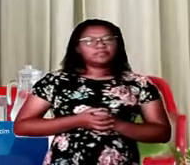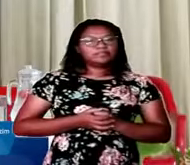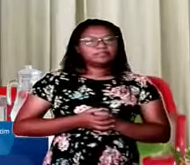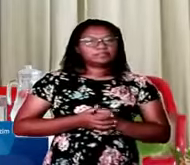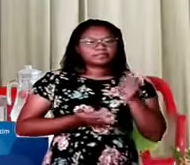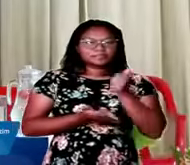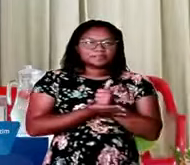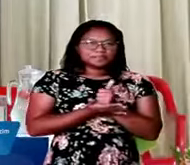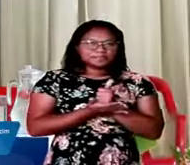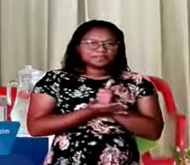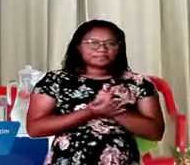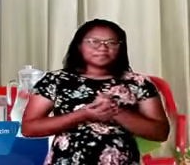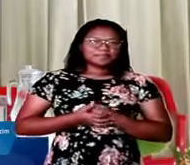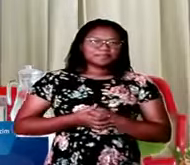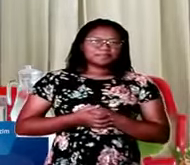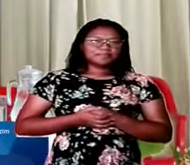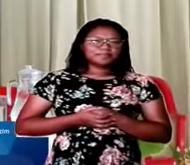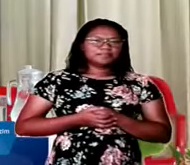Amén.